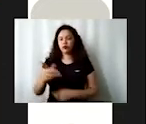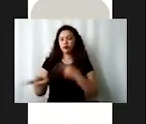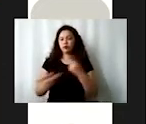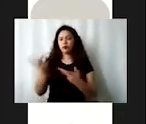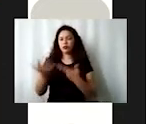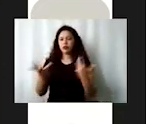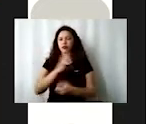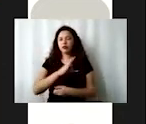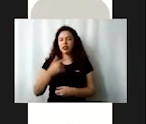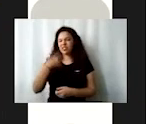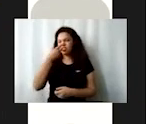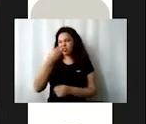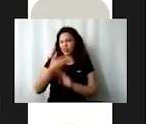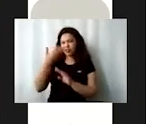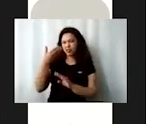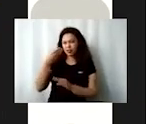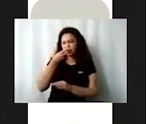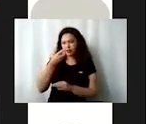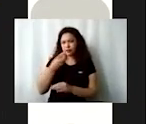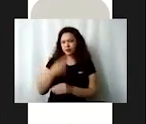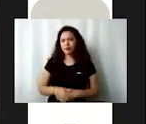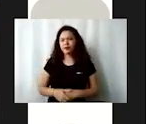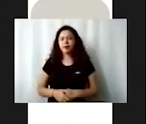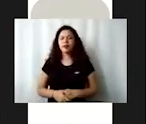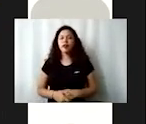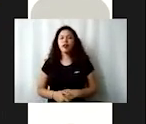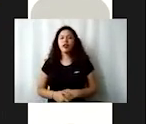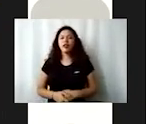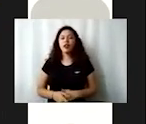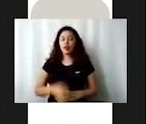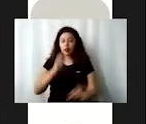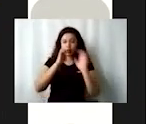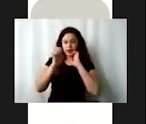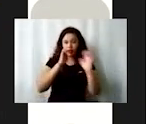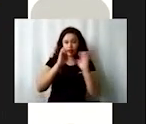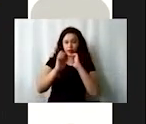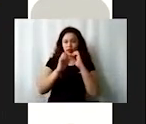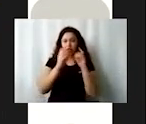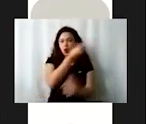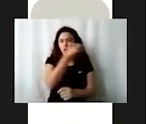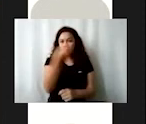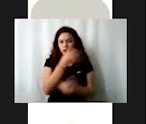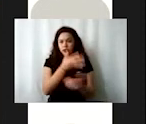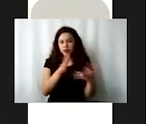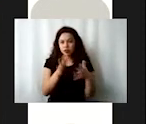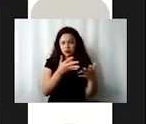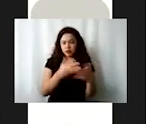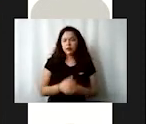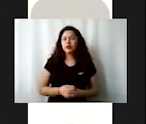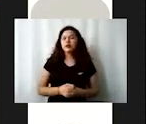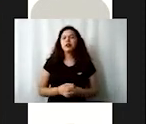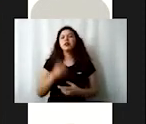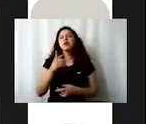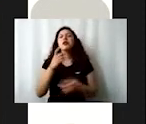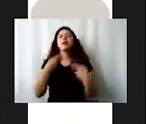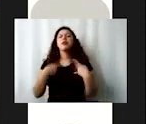Ya lo dije, la entrevista semiestructurada es que tú estás entrevistando a